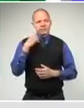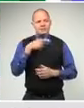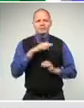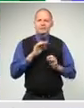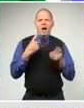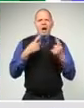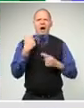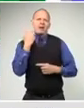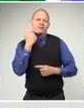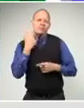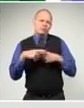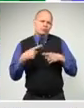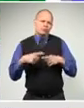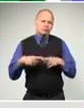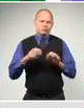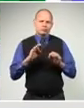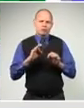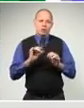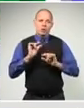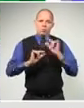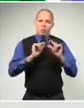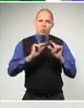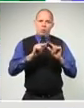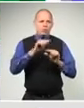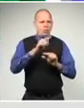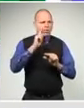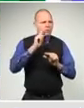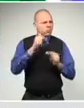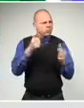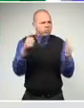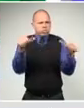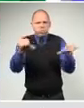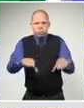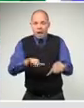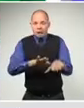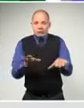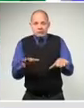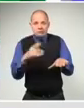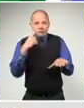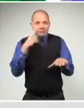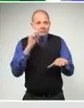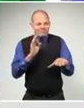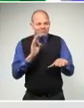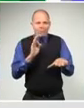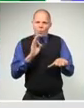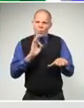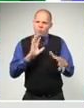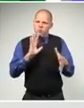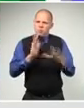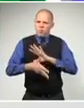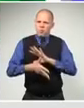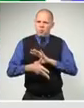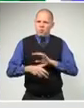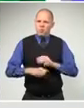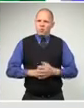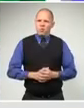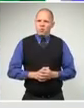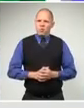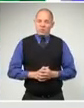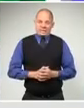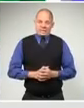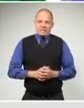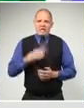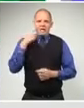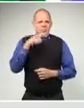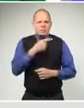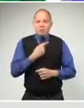Ya se fue agravando su cuadro clínico, realmente la evolución fue relativamente rápida hacia